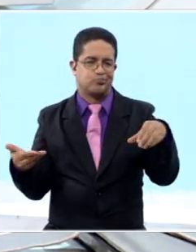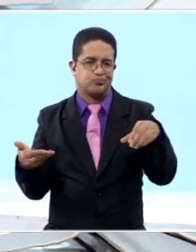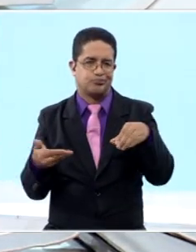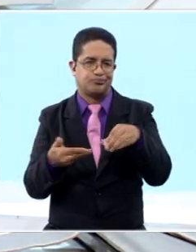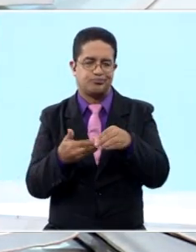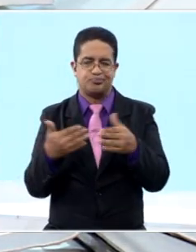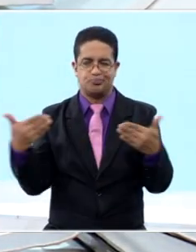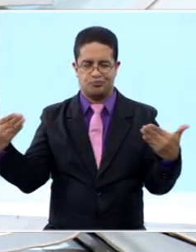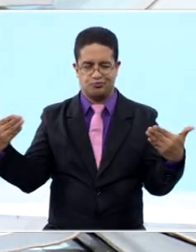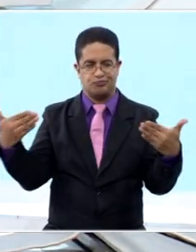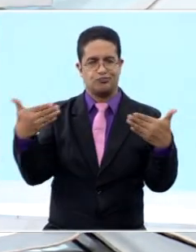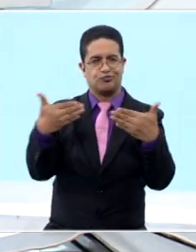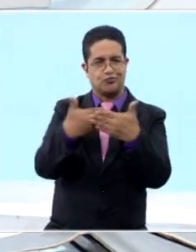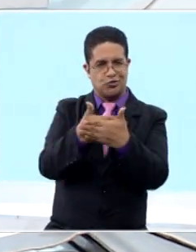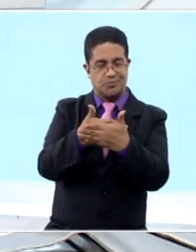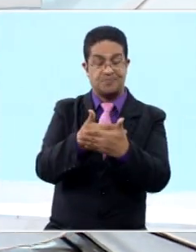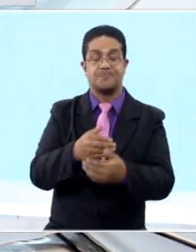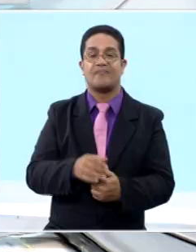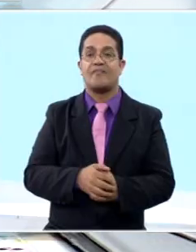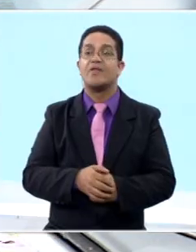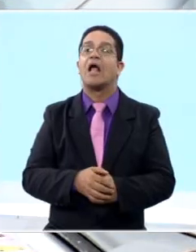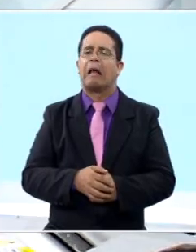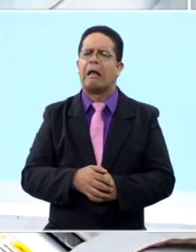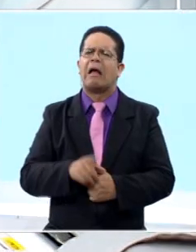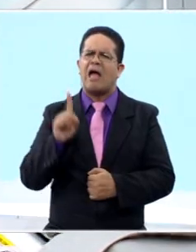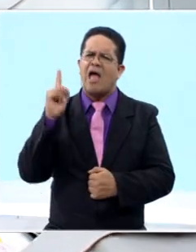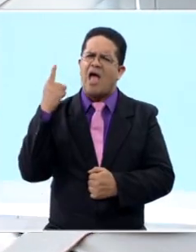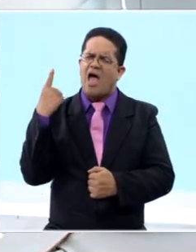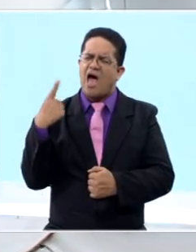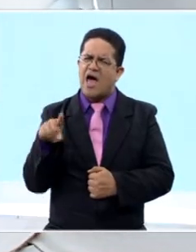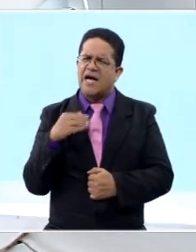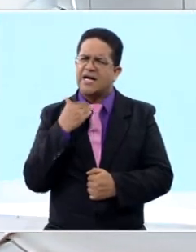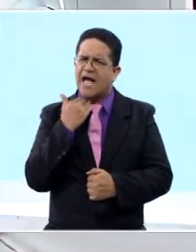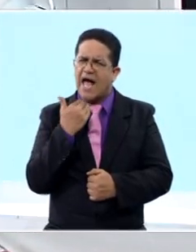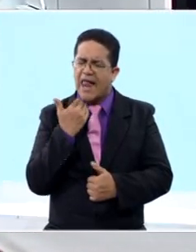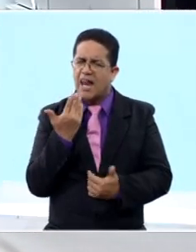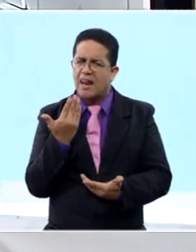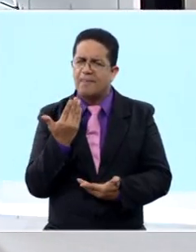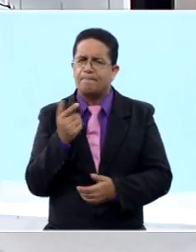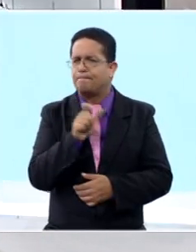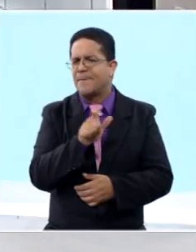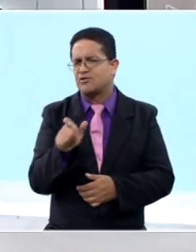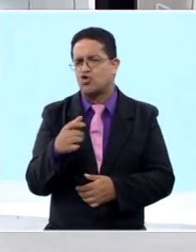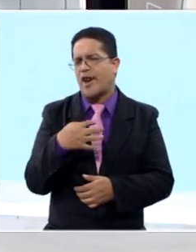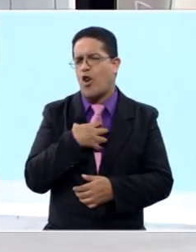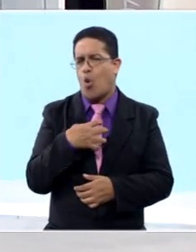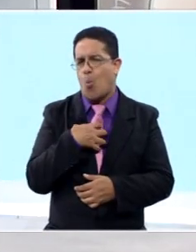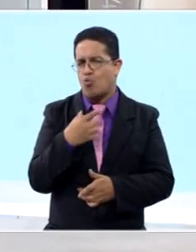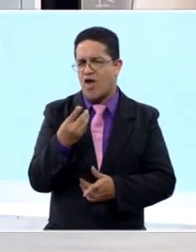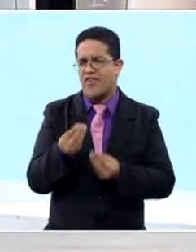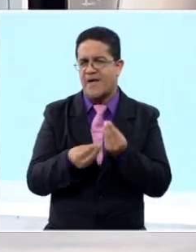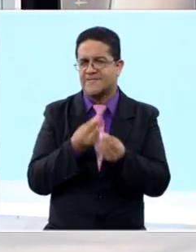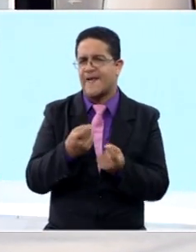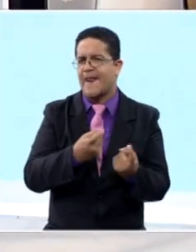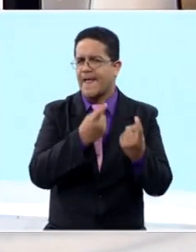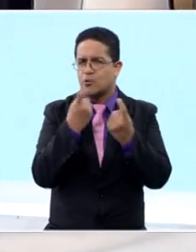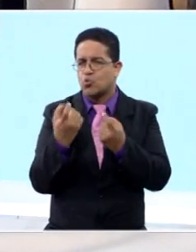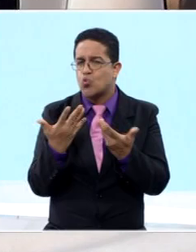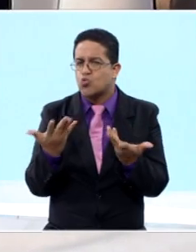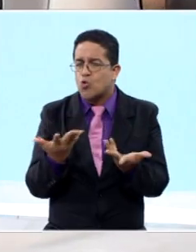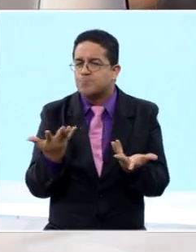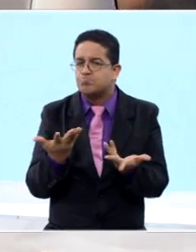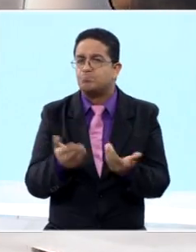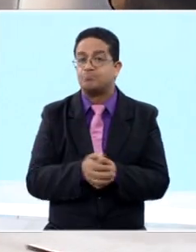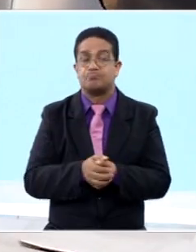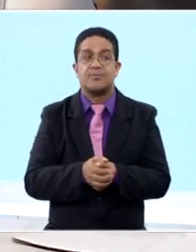estoy obteniendo en otro equipo. Por supuesto. Además, ¿existe algún tipo de contraindicación, algún tipo de paciente, persona que no pueda realizar este estudio? Realizarse, mejor